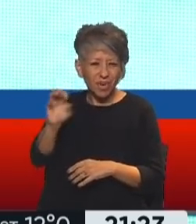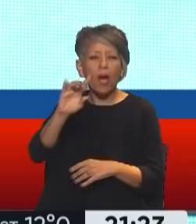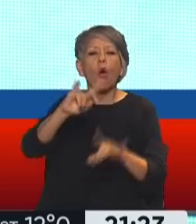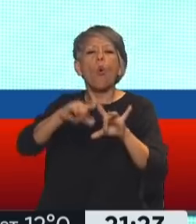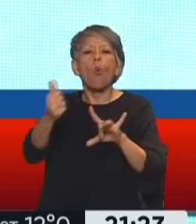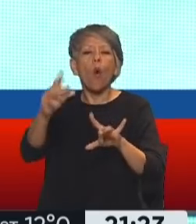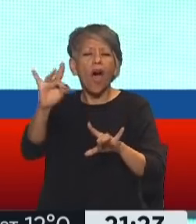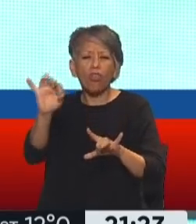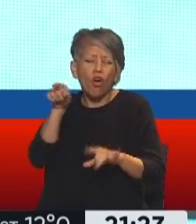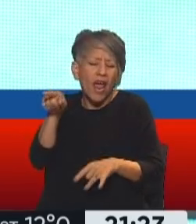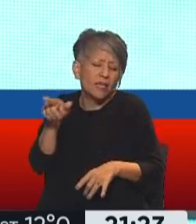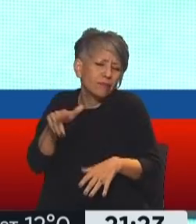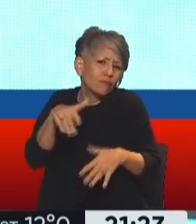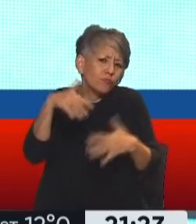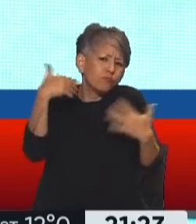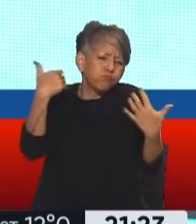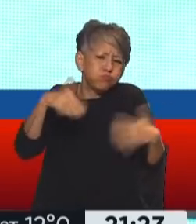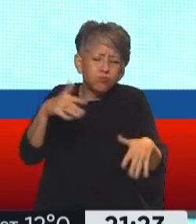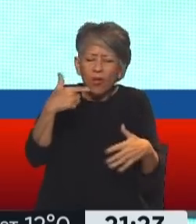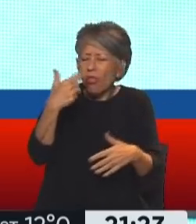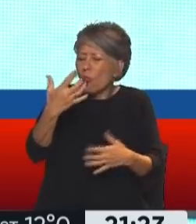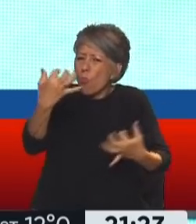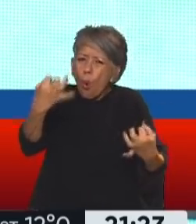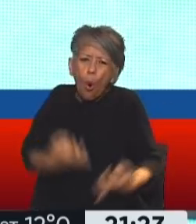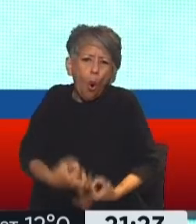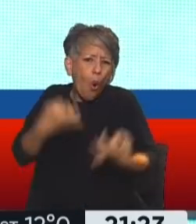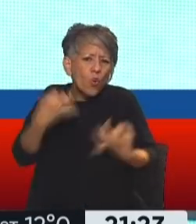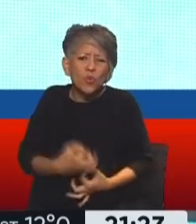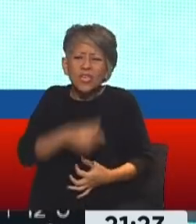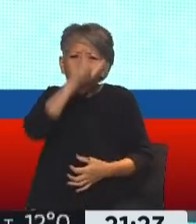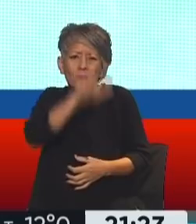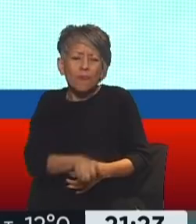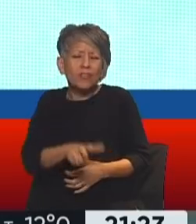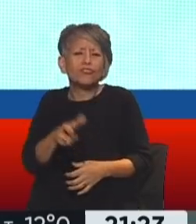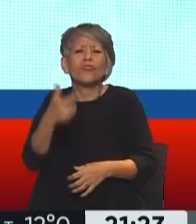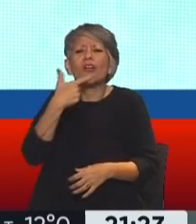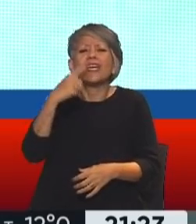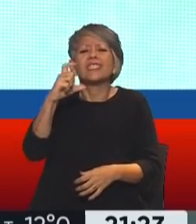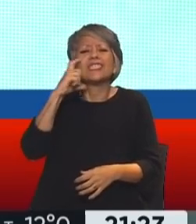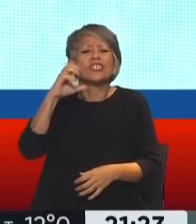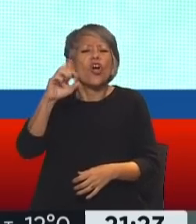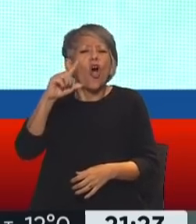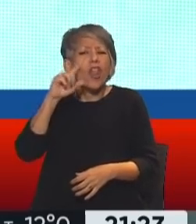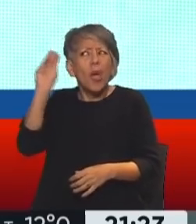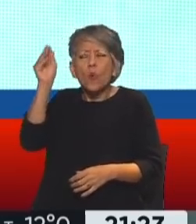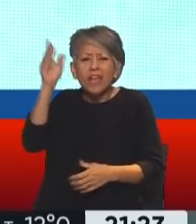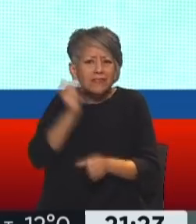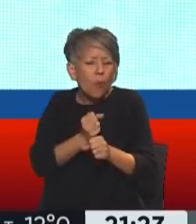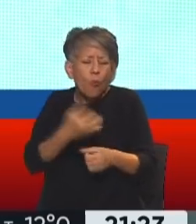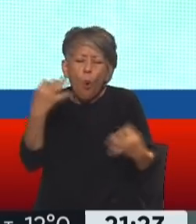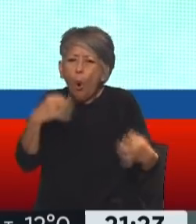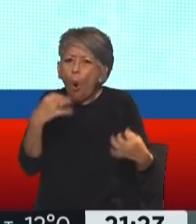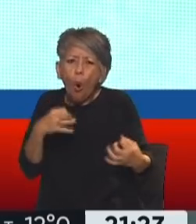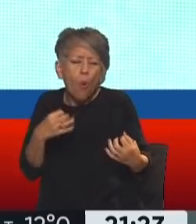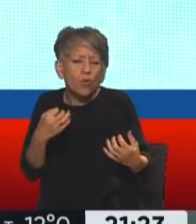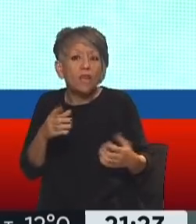deshizo en alabanzas hacia la gestión que está desarrollando Scioli como embajador de Brasil. Hubo casi